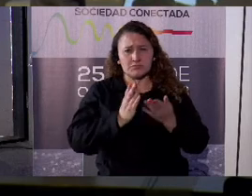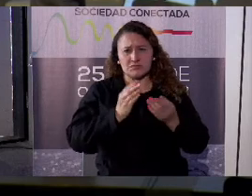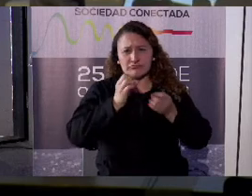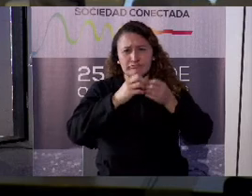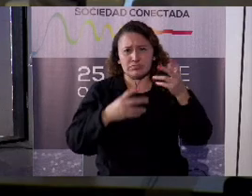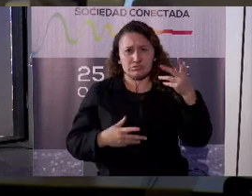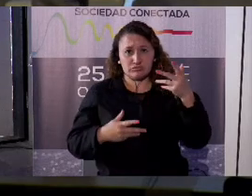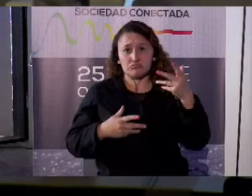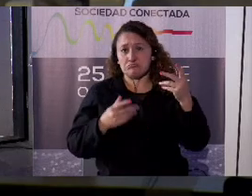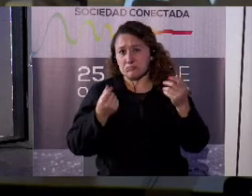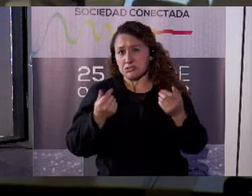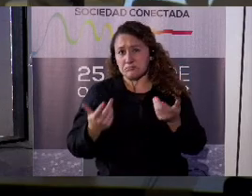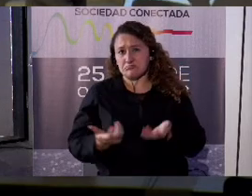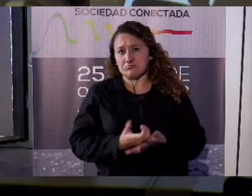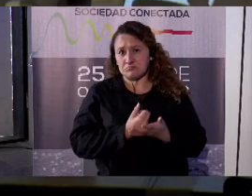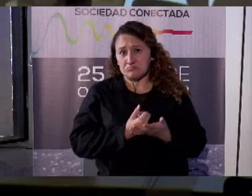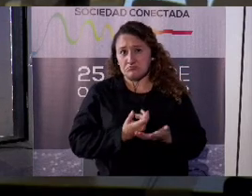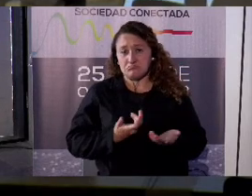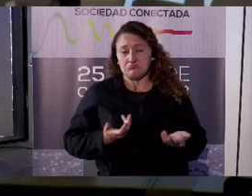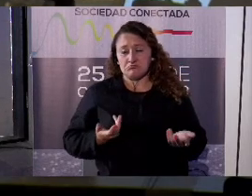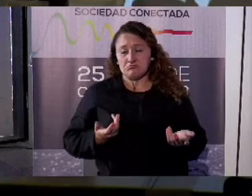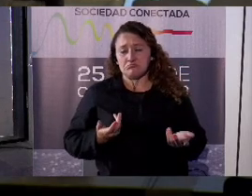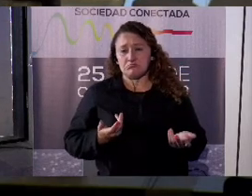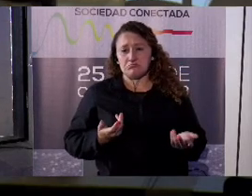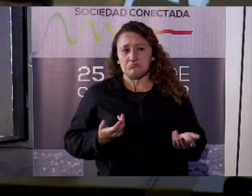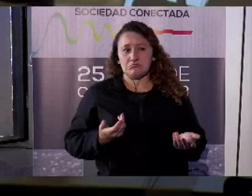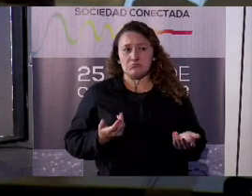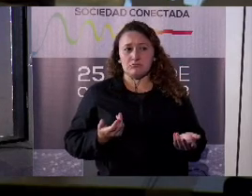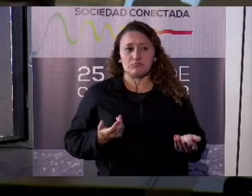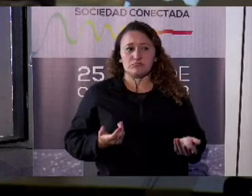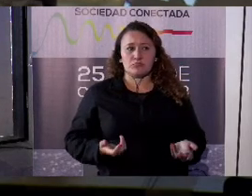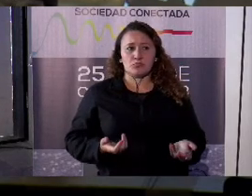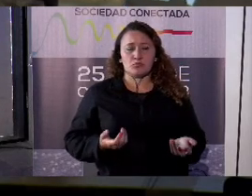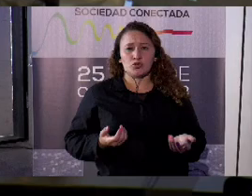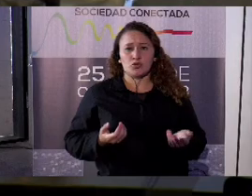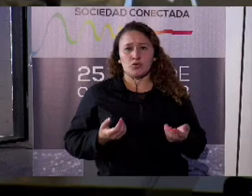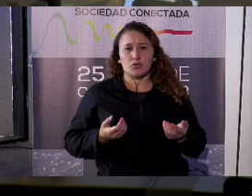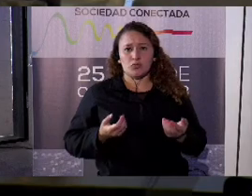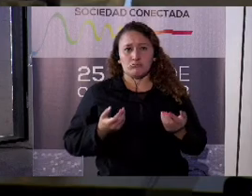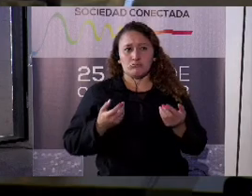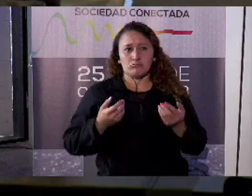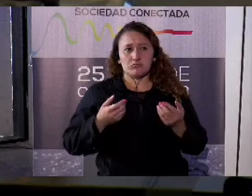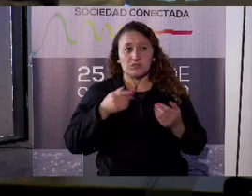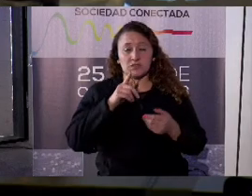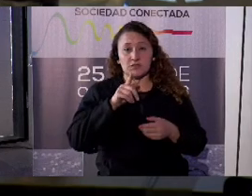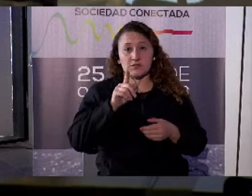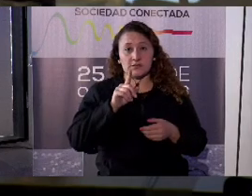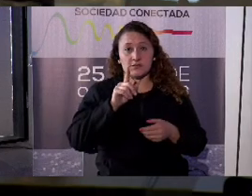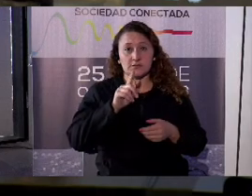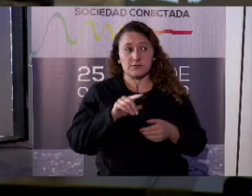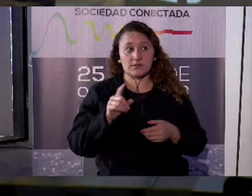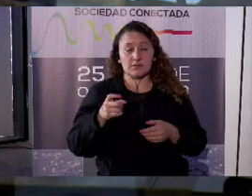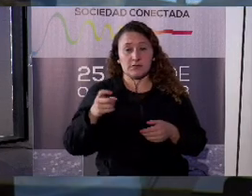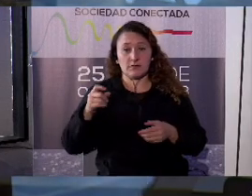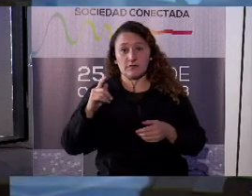recibir ingresos comox ellos son únicos